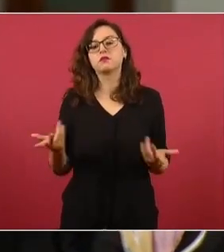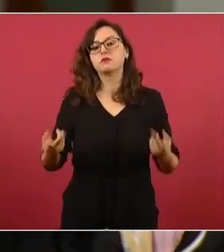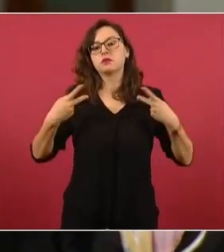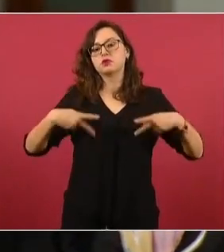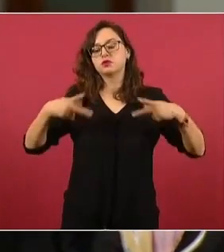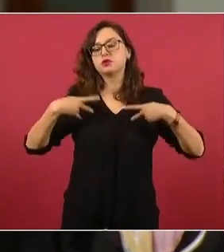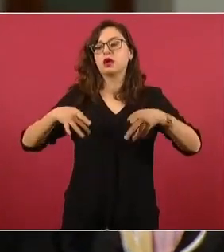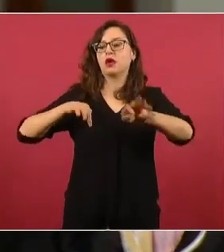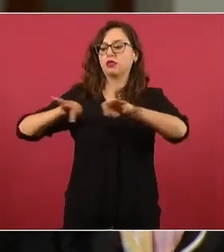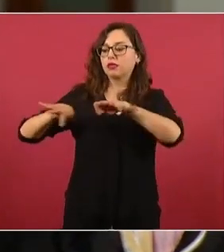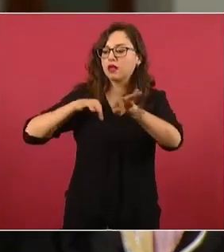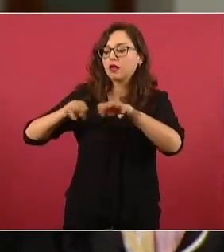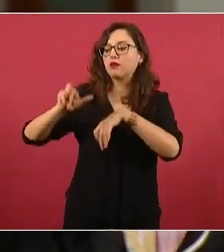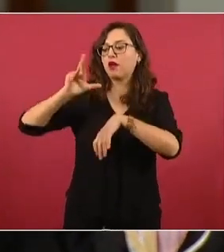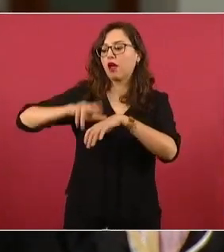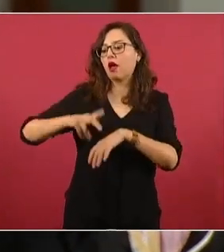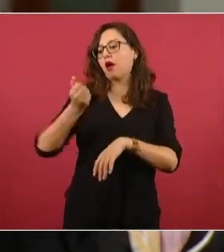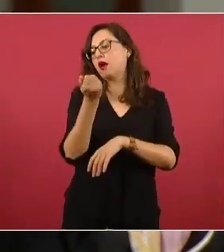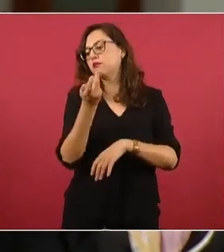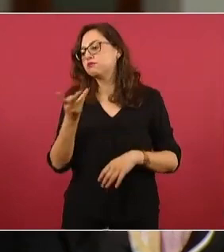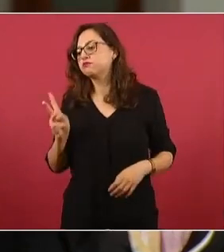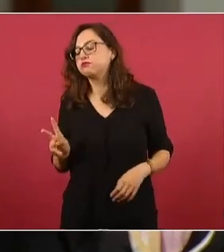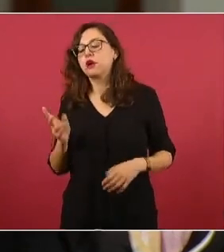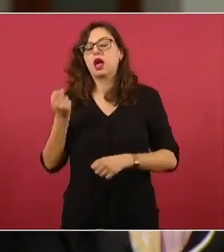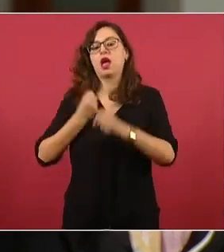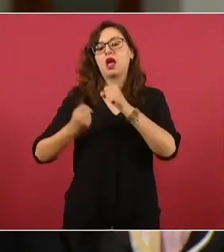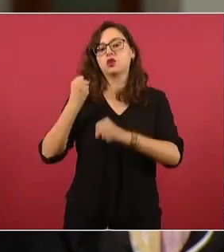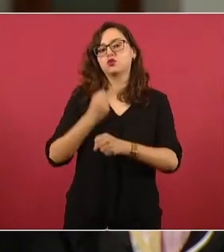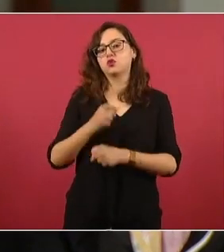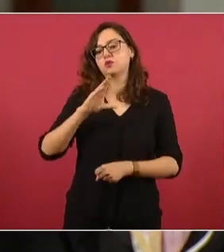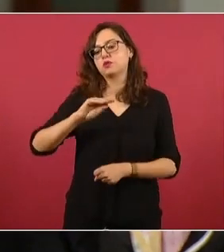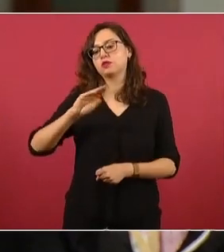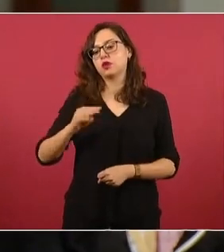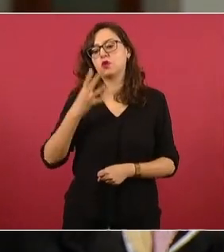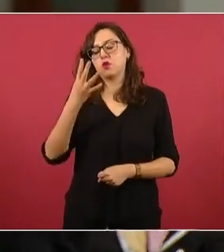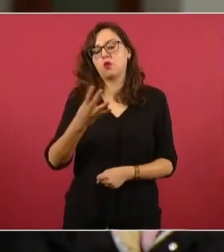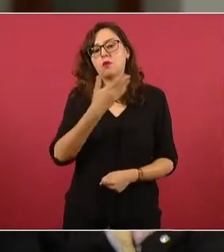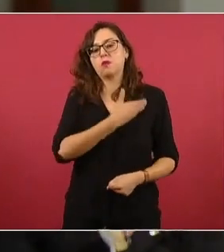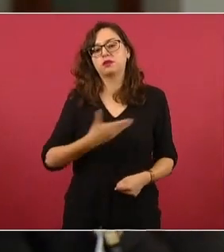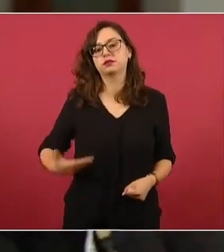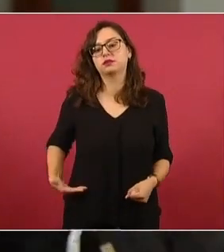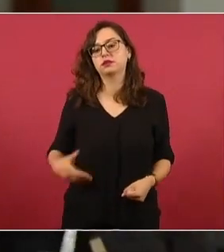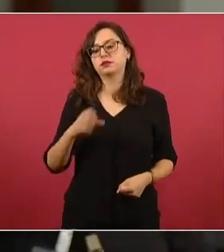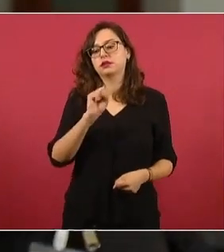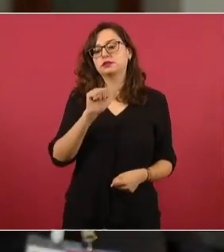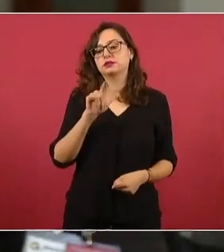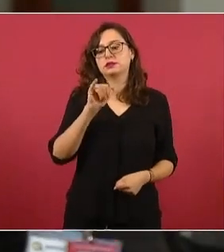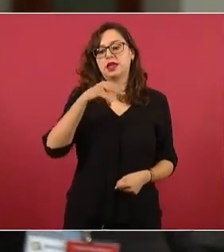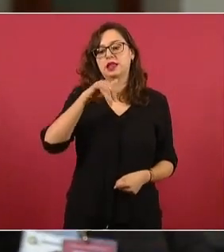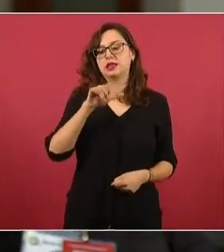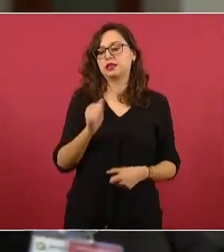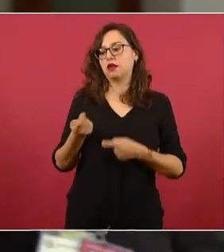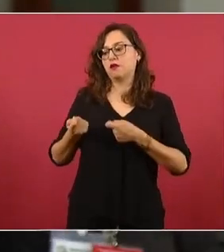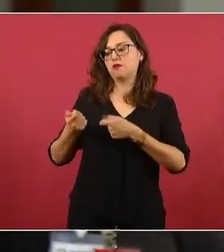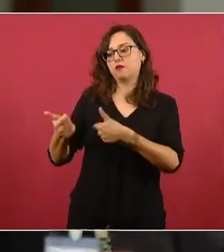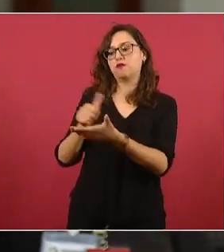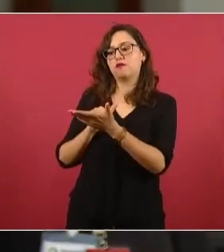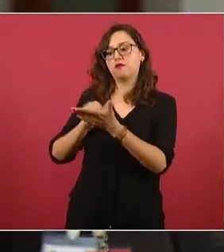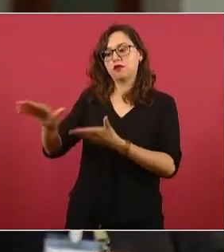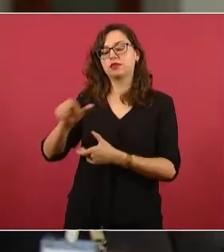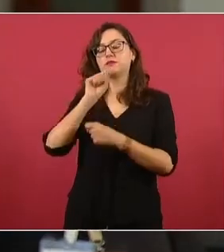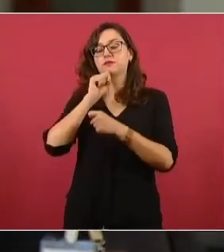fueron despedidos por el entonces presidente Carlos Salinas de Gortari y después el que entraba Ernesto